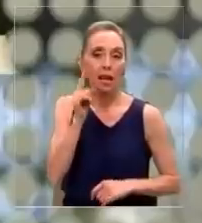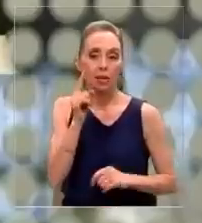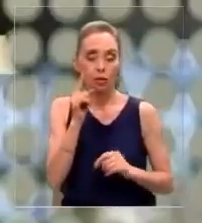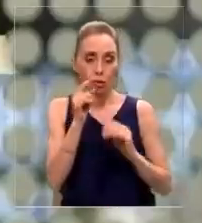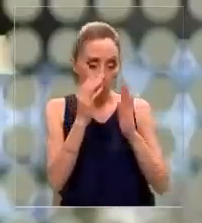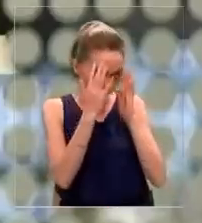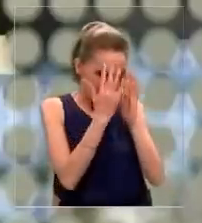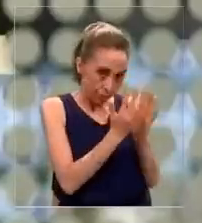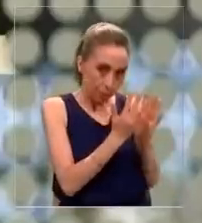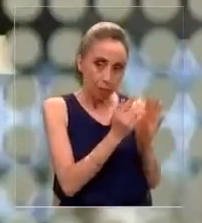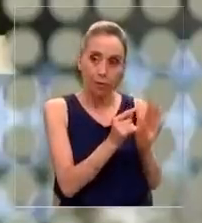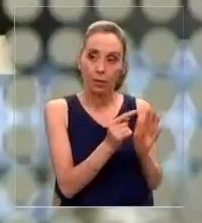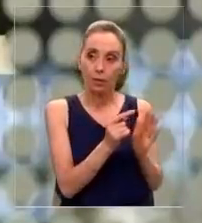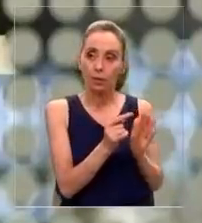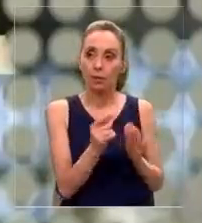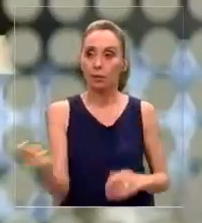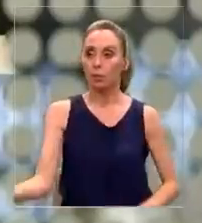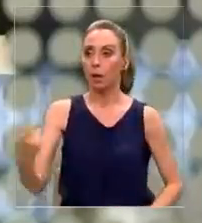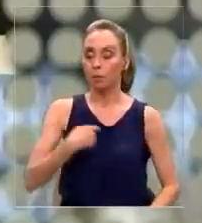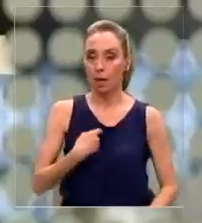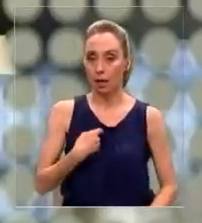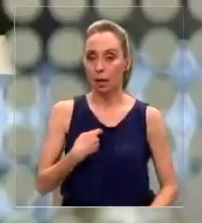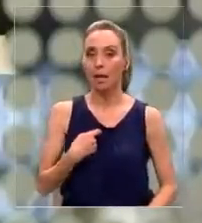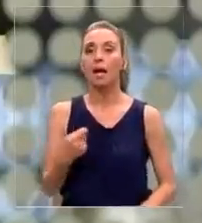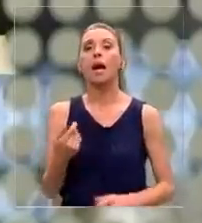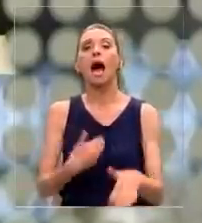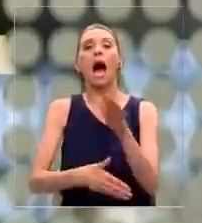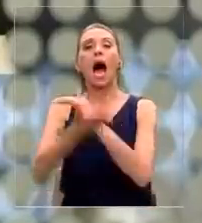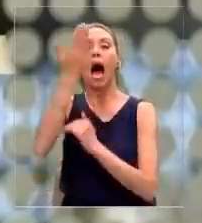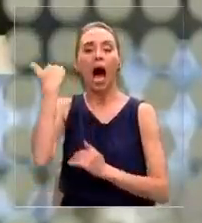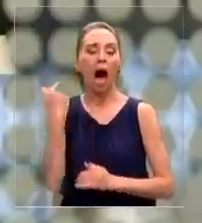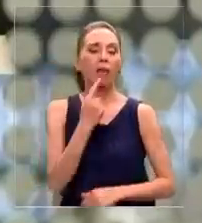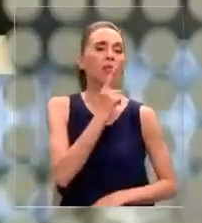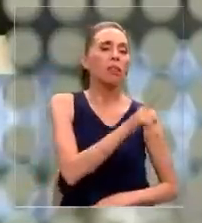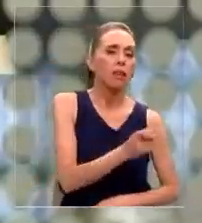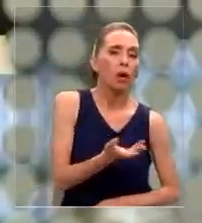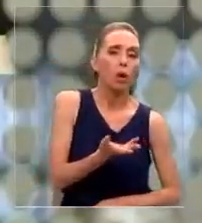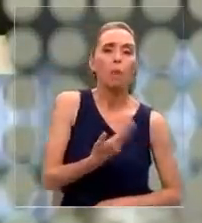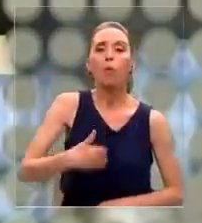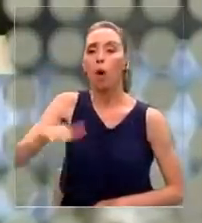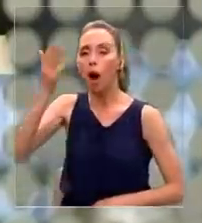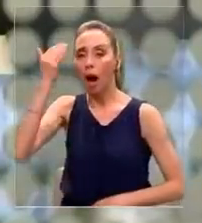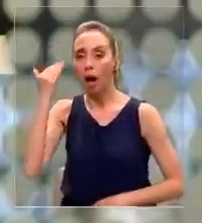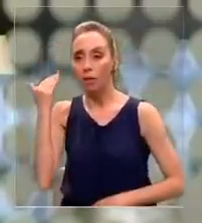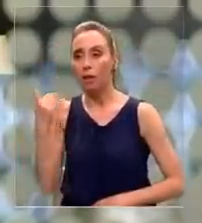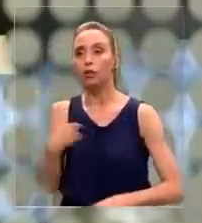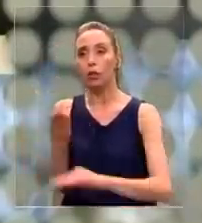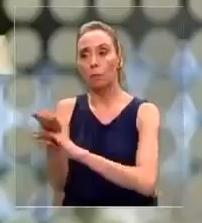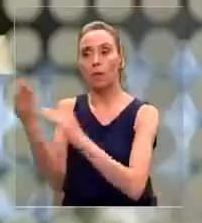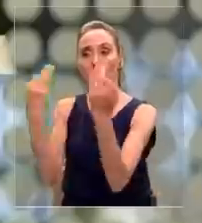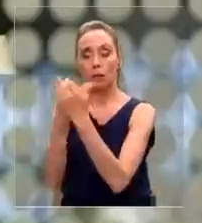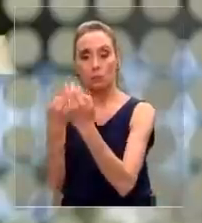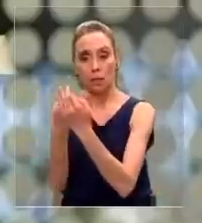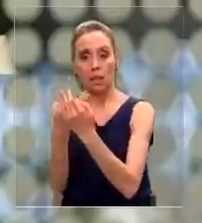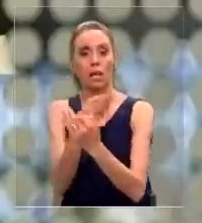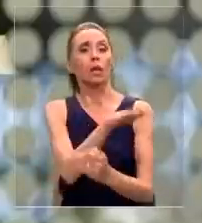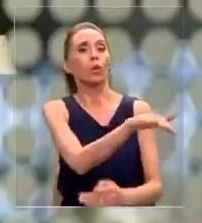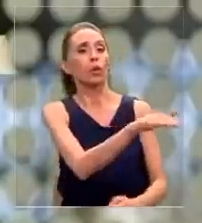pendiente de pagarme. ¿Y antes de esto? Y antes de esto le he pedido explicaciones a